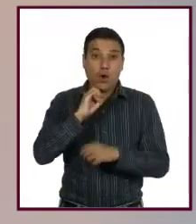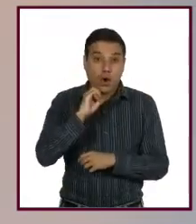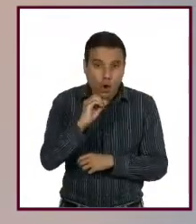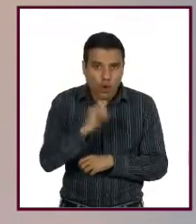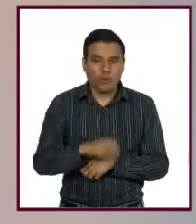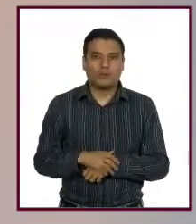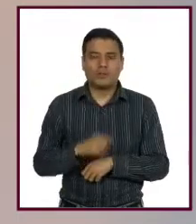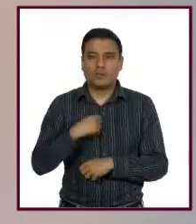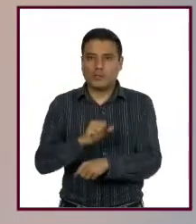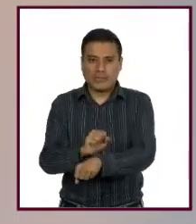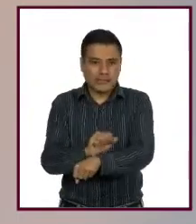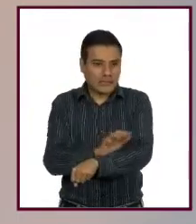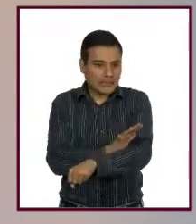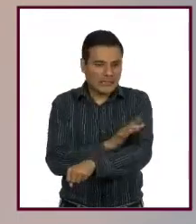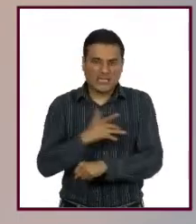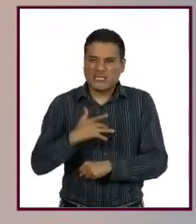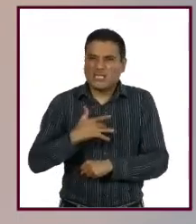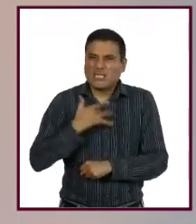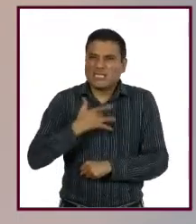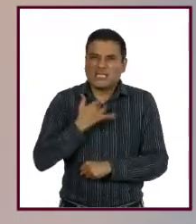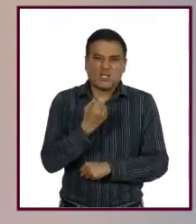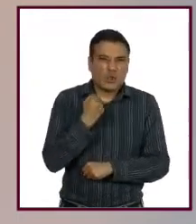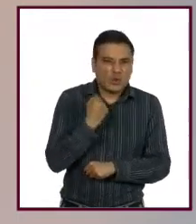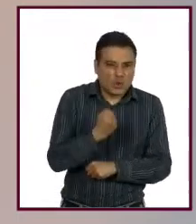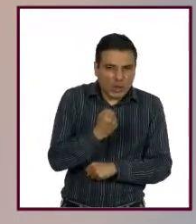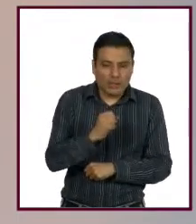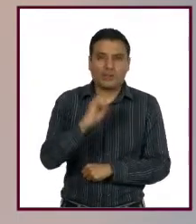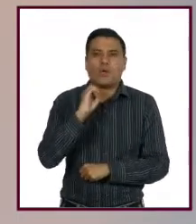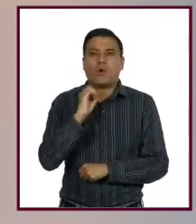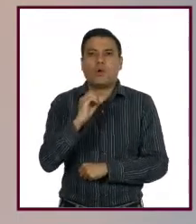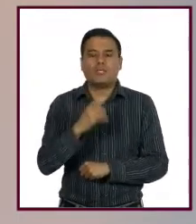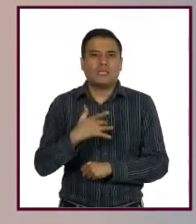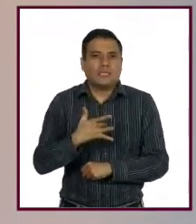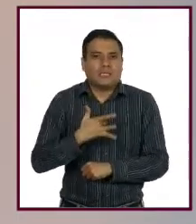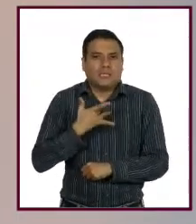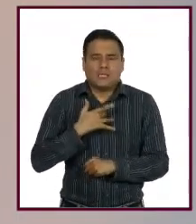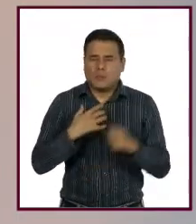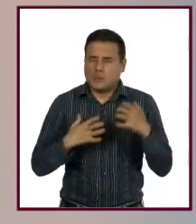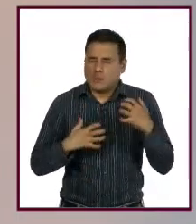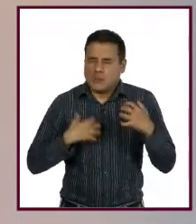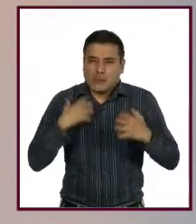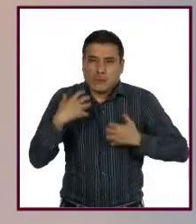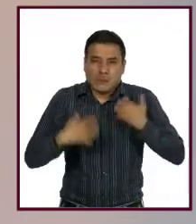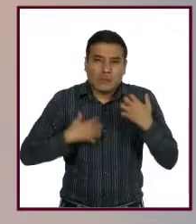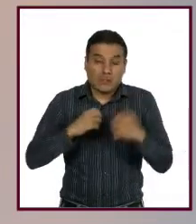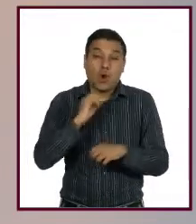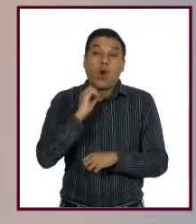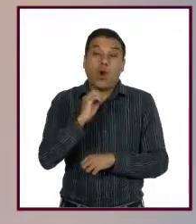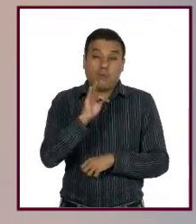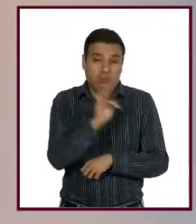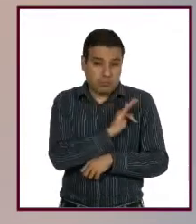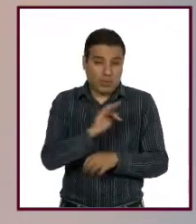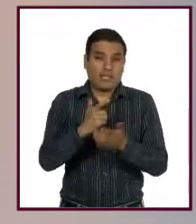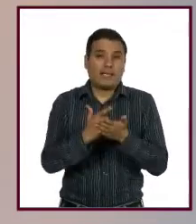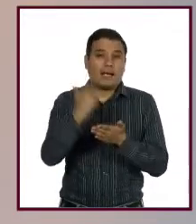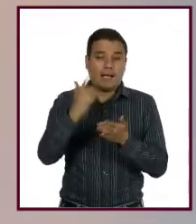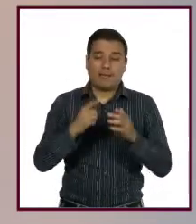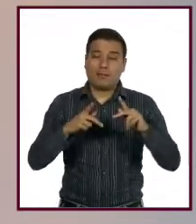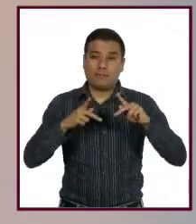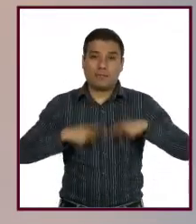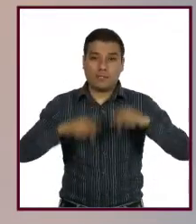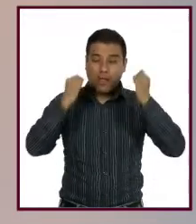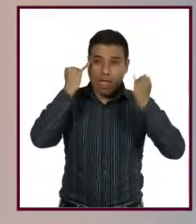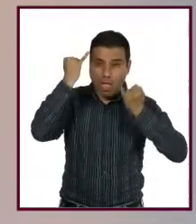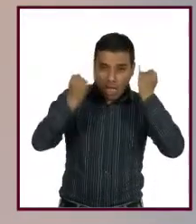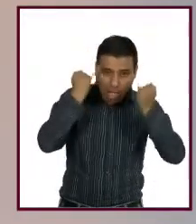decir, emociones muy intensas, agitación, y en las situaciones crónicas pudiéramos llegar a tener psicosis,